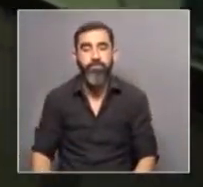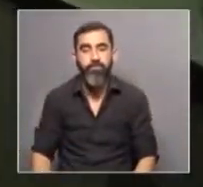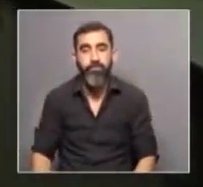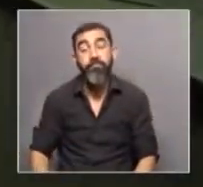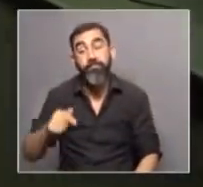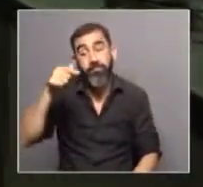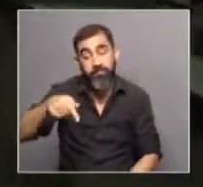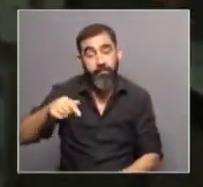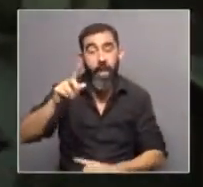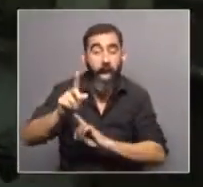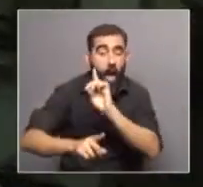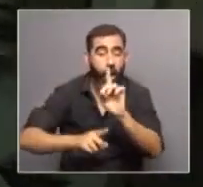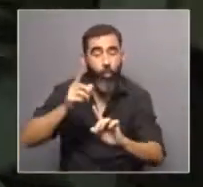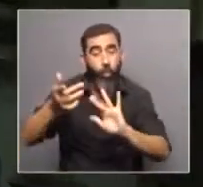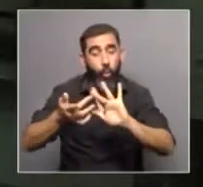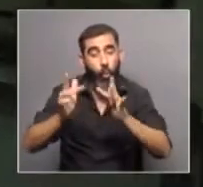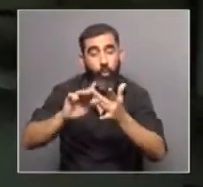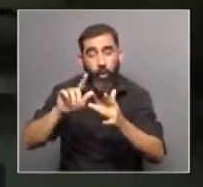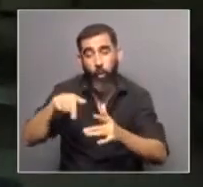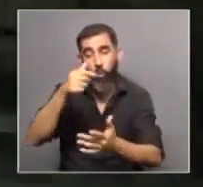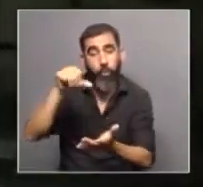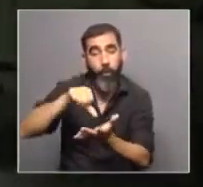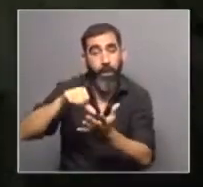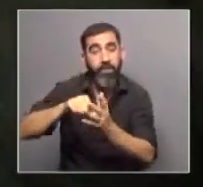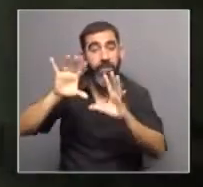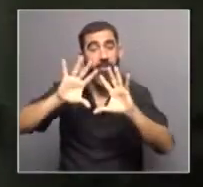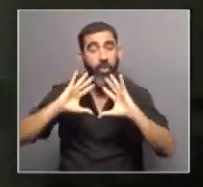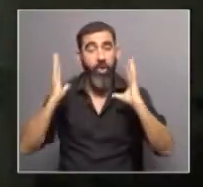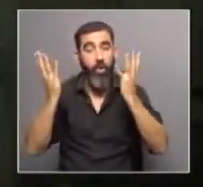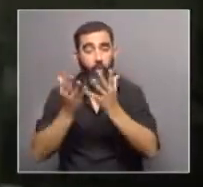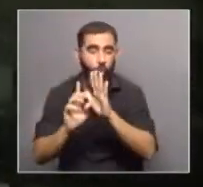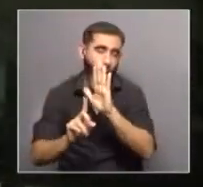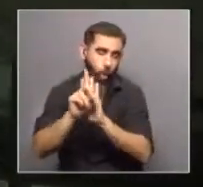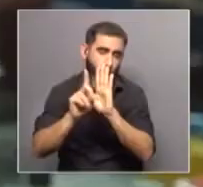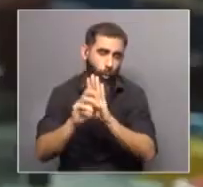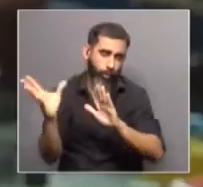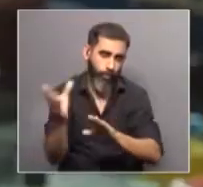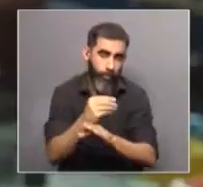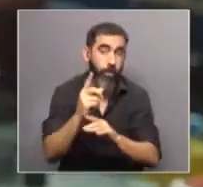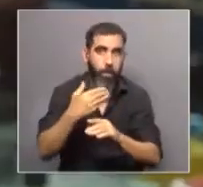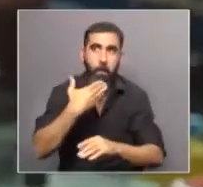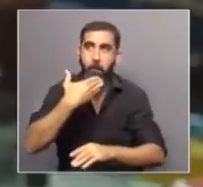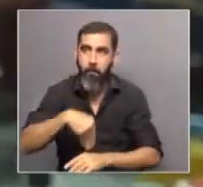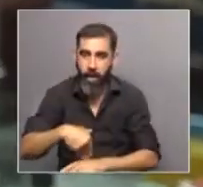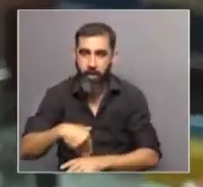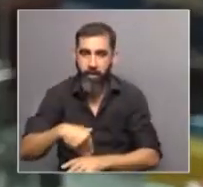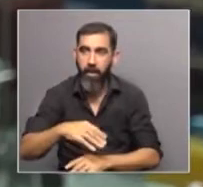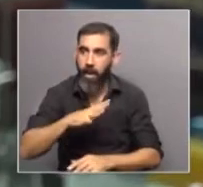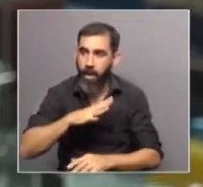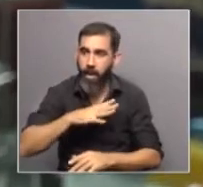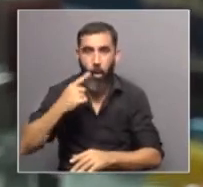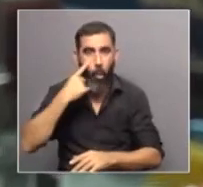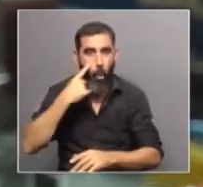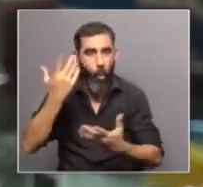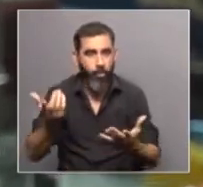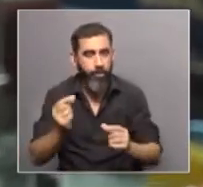Y a partir de eso, algunos contactos de otros países del mundo, todos del norte, que también fue un impacto. El pasar a existir para el norte,